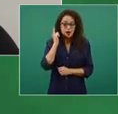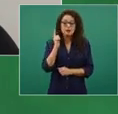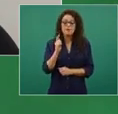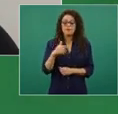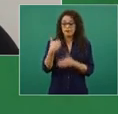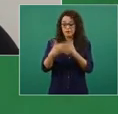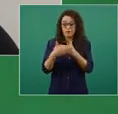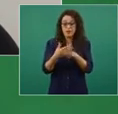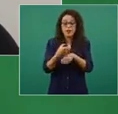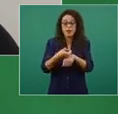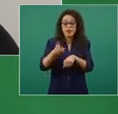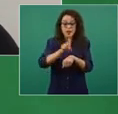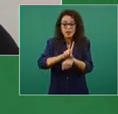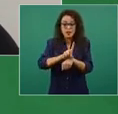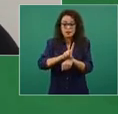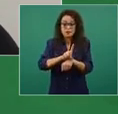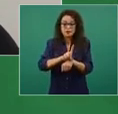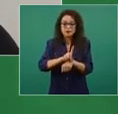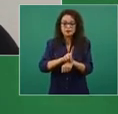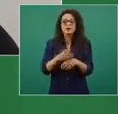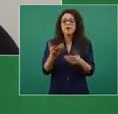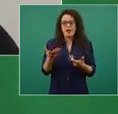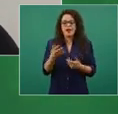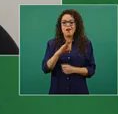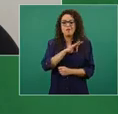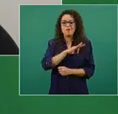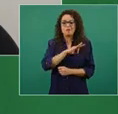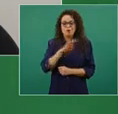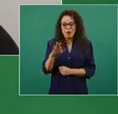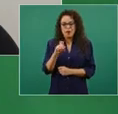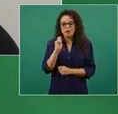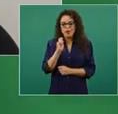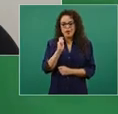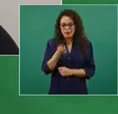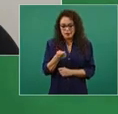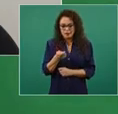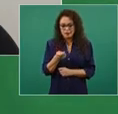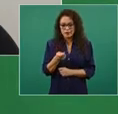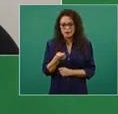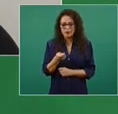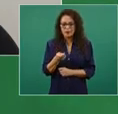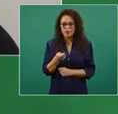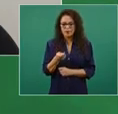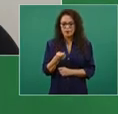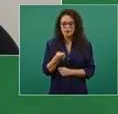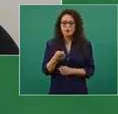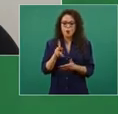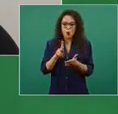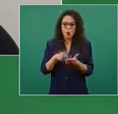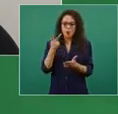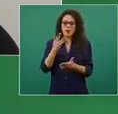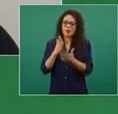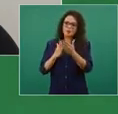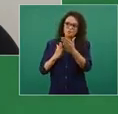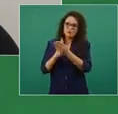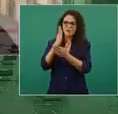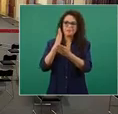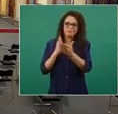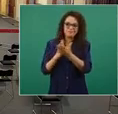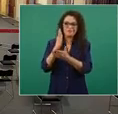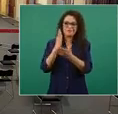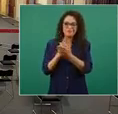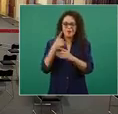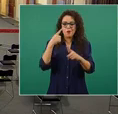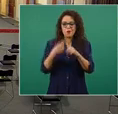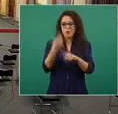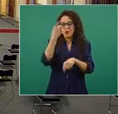días igual pudiéramos tener o volver a romper nuevamente nuestro propio récord diario. Si